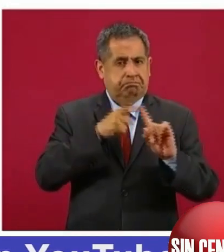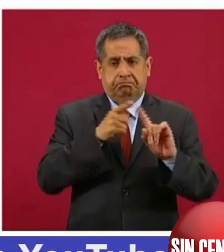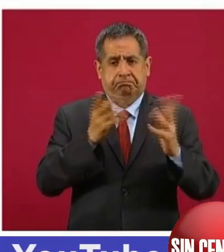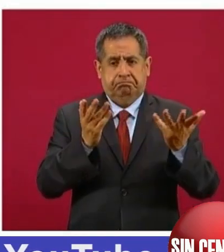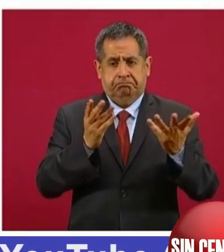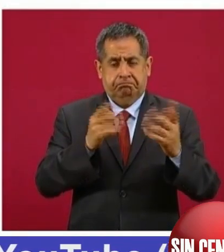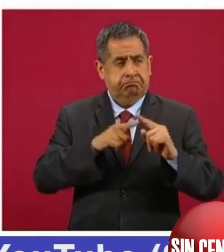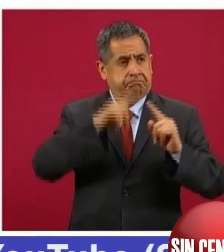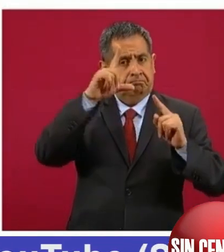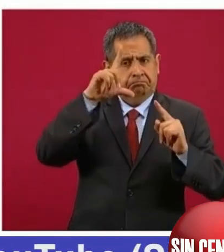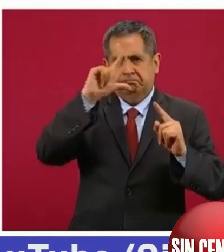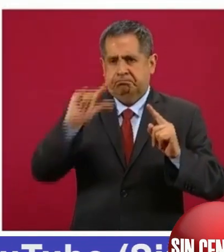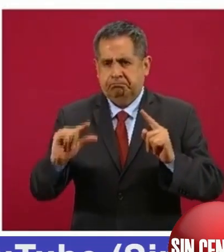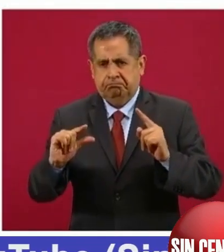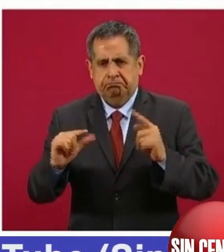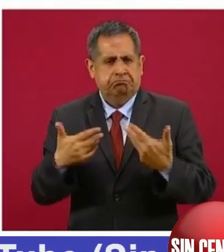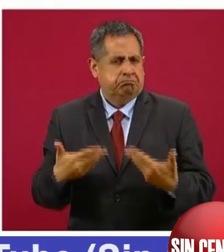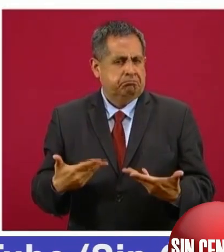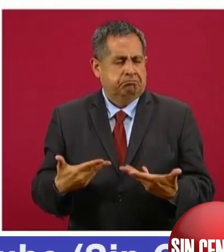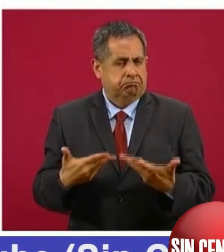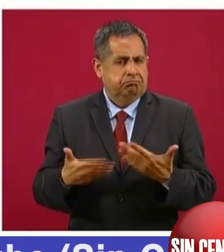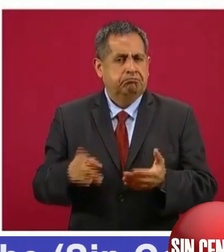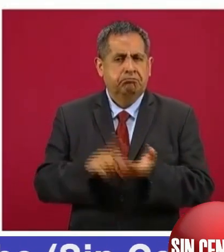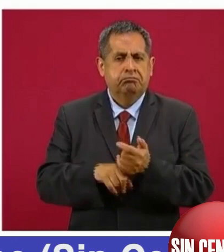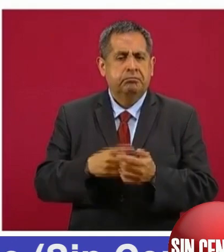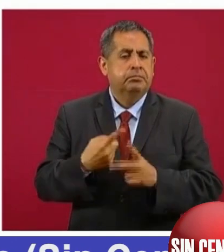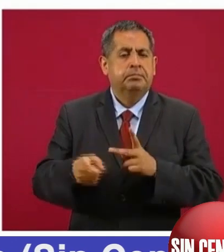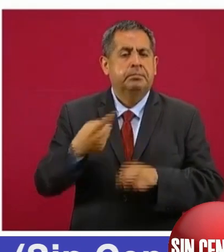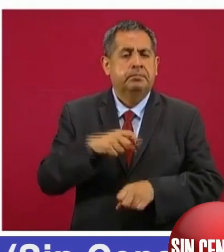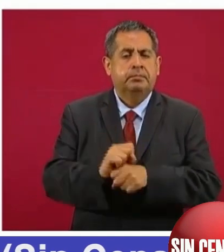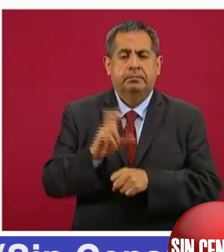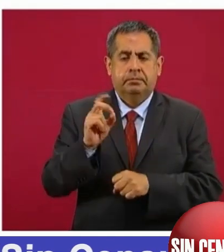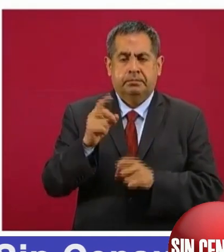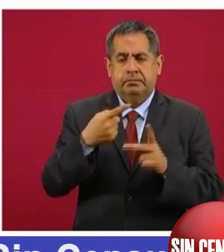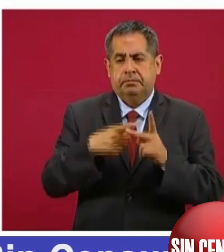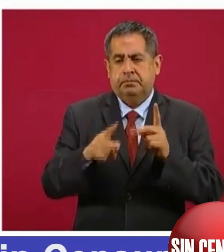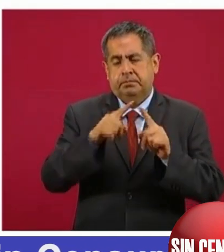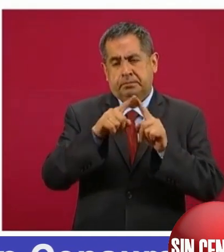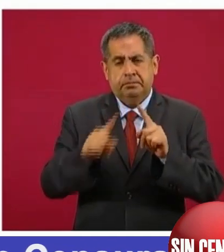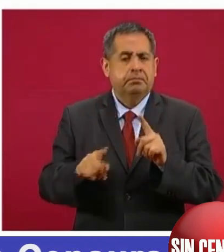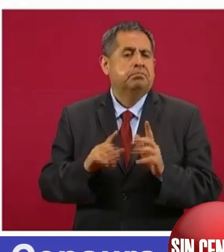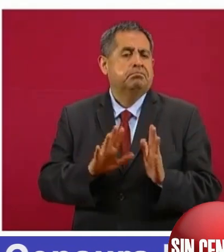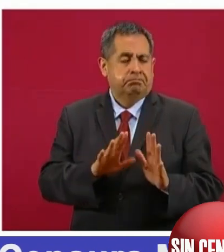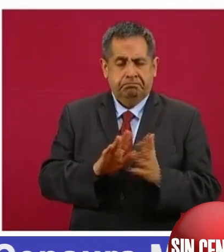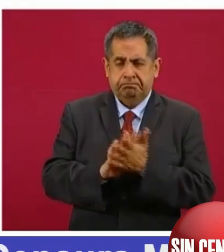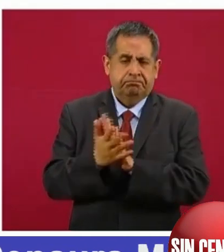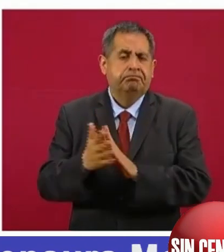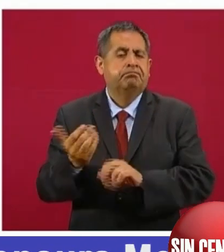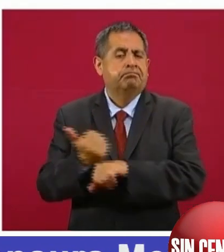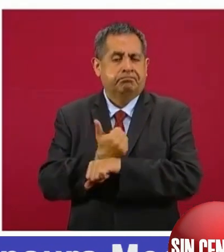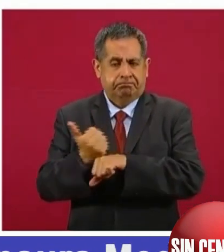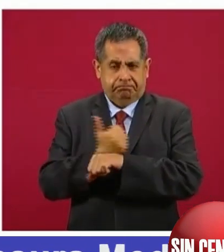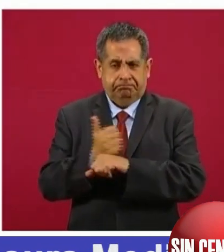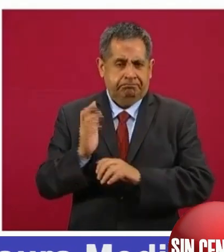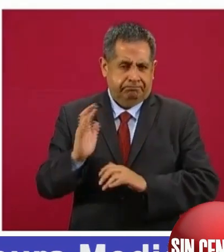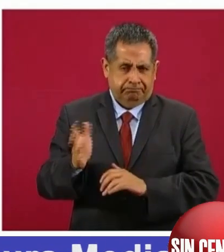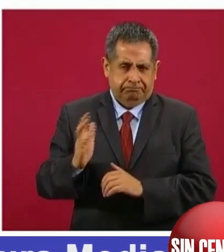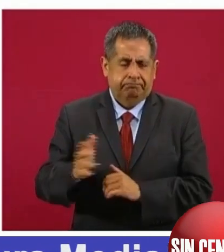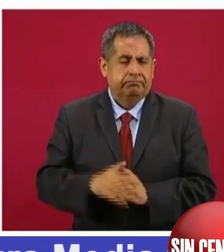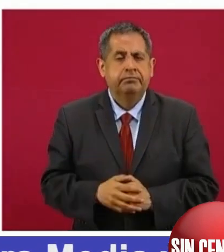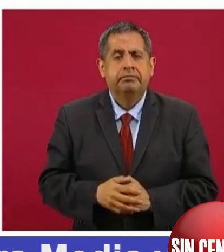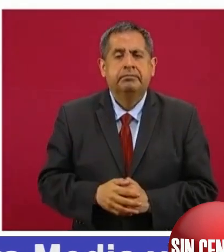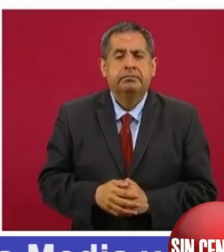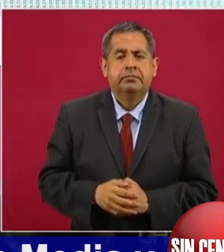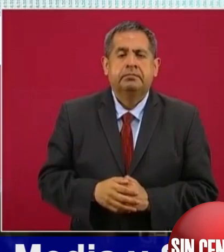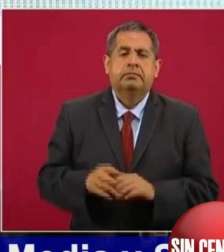una reducción sostenida desde la semana 30 hacia abajo, pasa a semáforo amarillo, las defunciones van en descenso. La